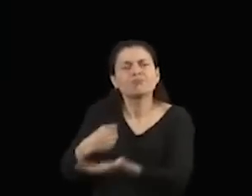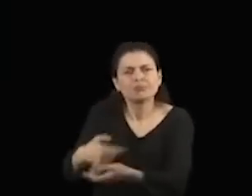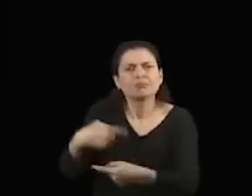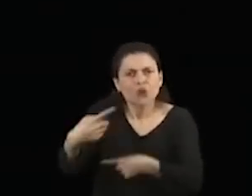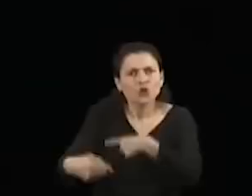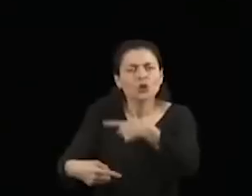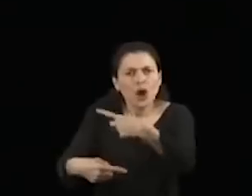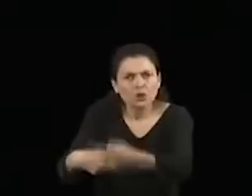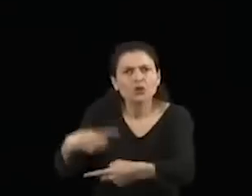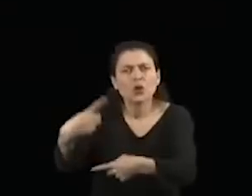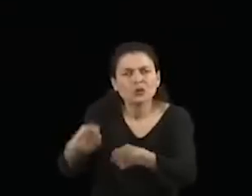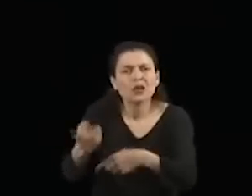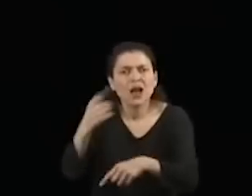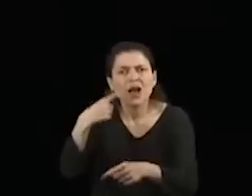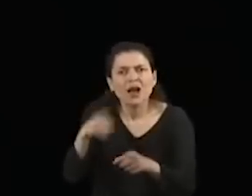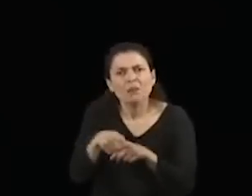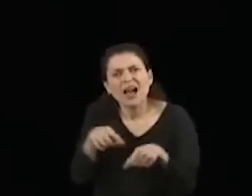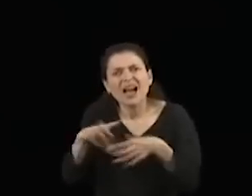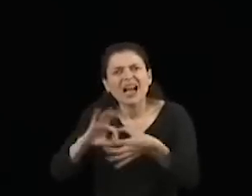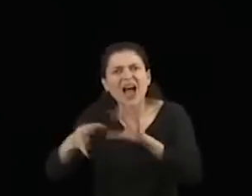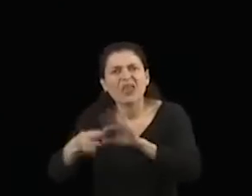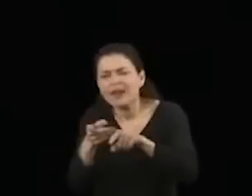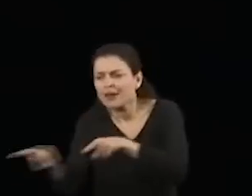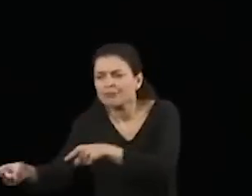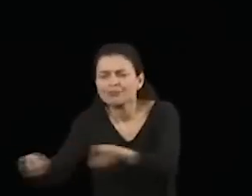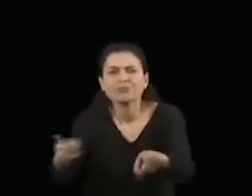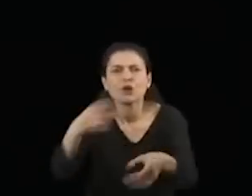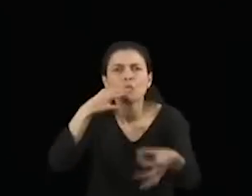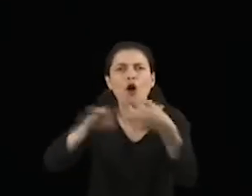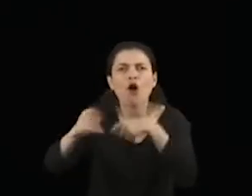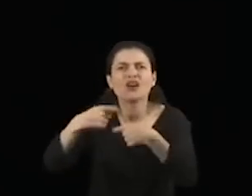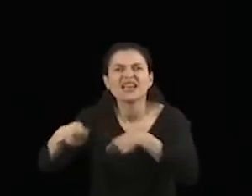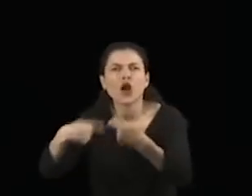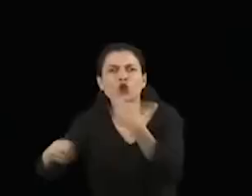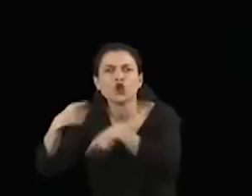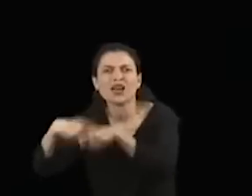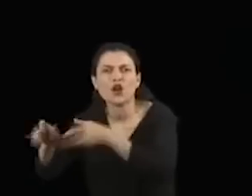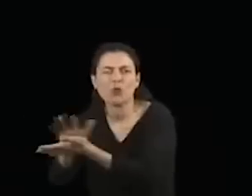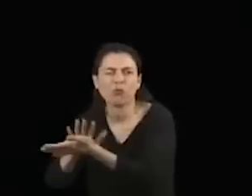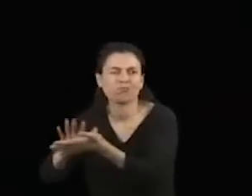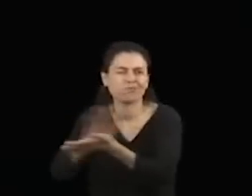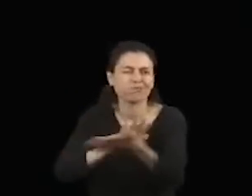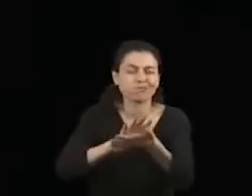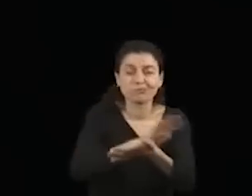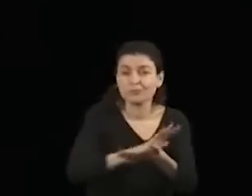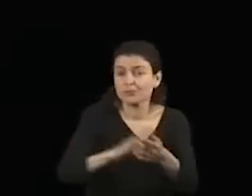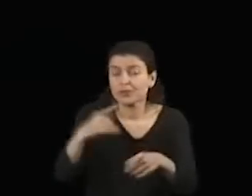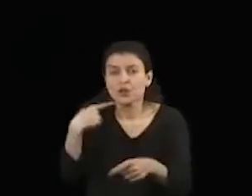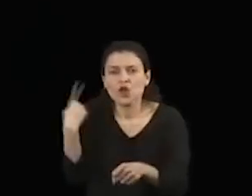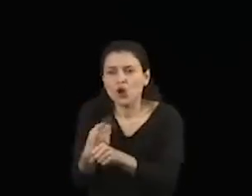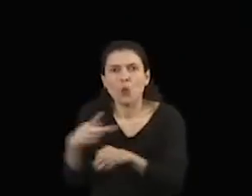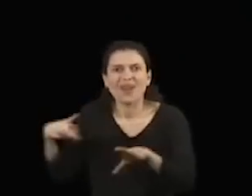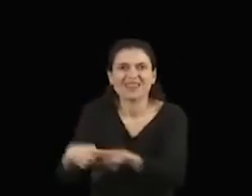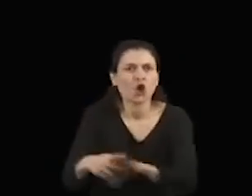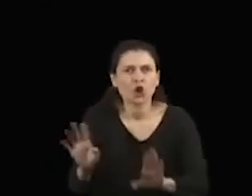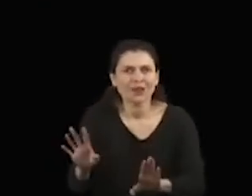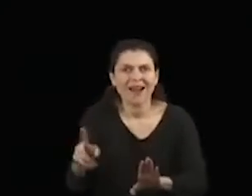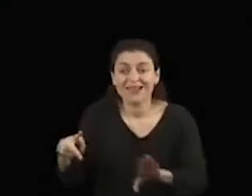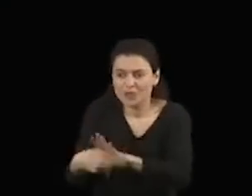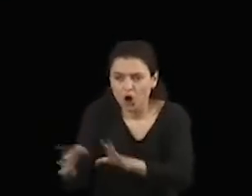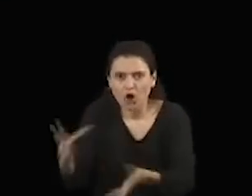convierten en un montón de kioscos. Entonces, claro, cuando ustedes empiezan a tocar los kioscos, a ustedes lo acusan de ser